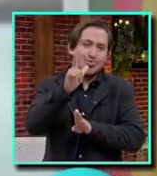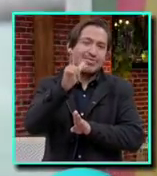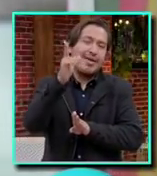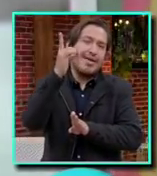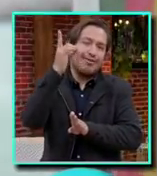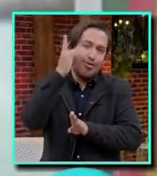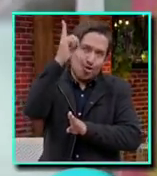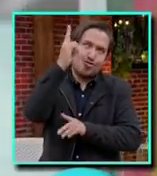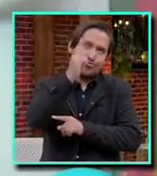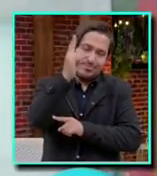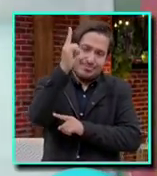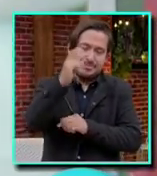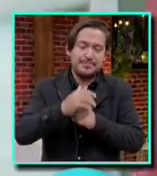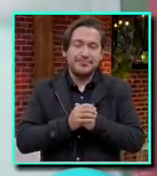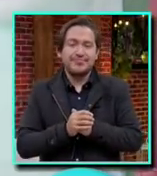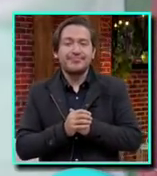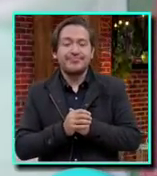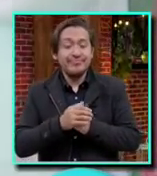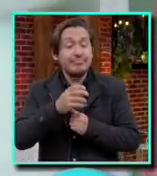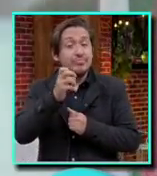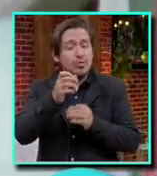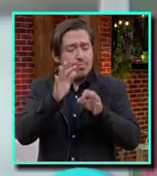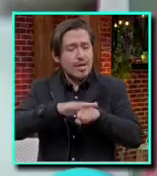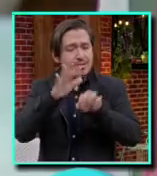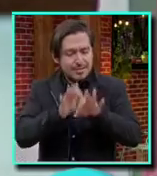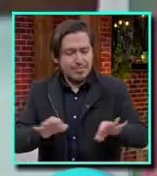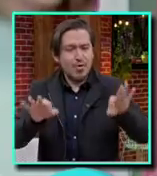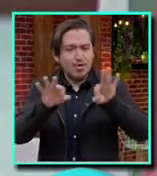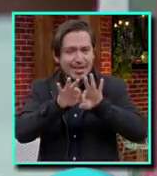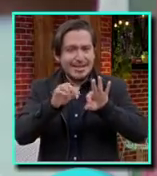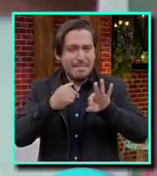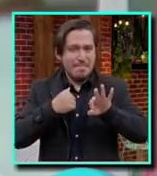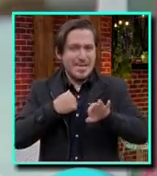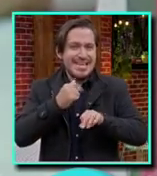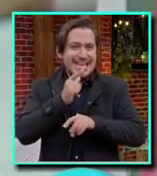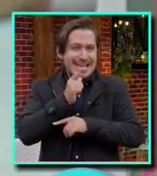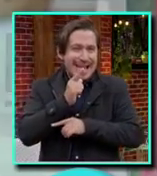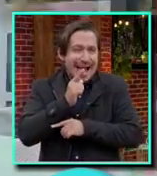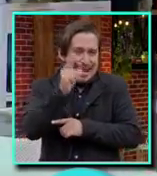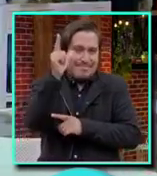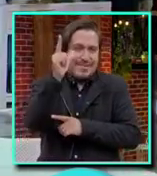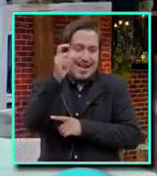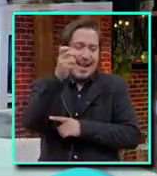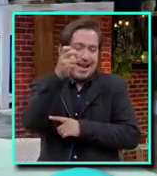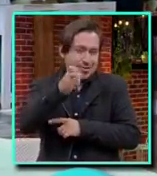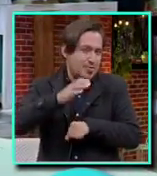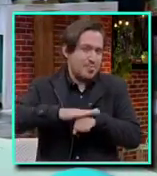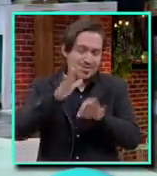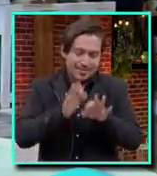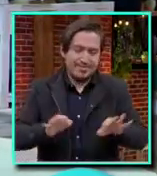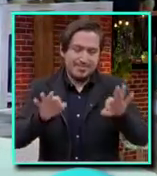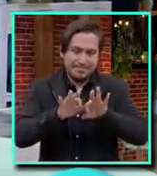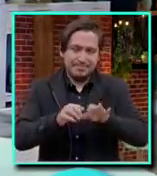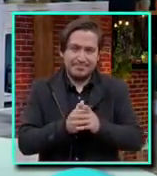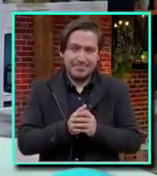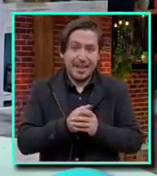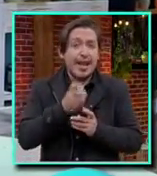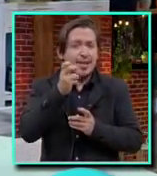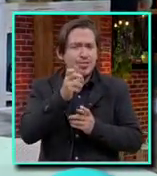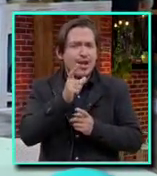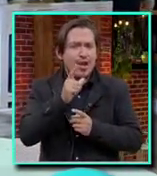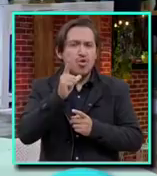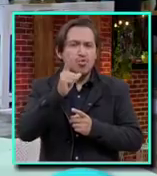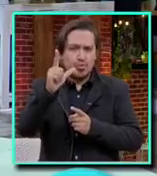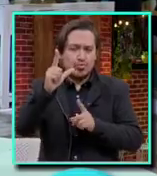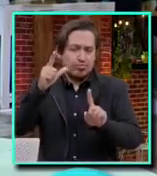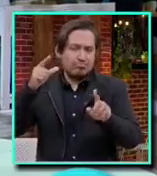al final del día, eso es lo que mi alma quiere y a lo que vine a este mundo. Es un efecto de refracción de luz. Lo que buscas es